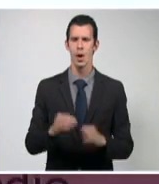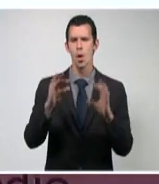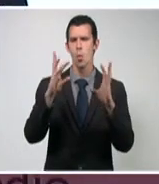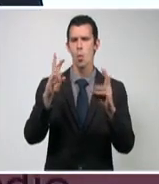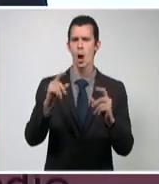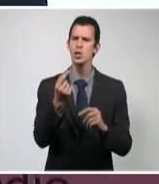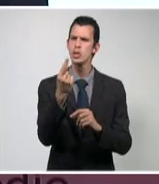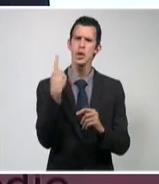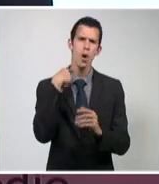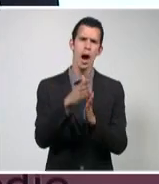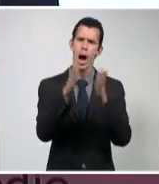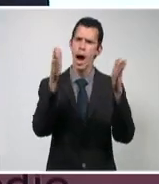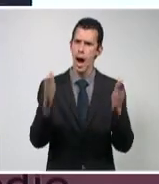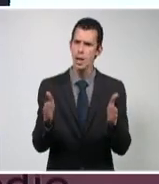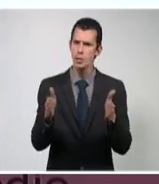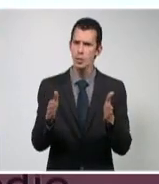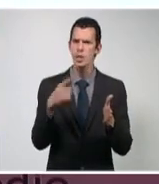$220,000,